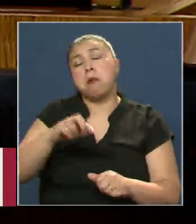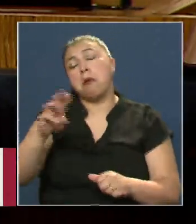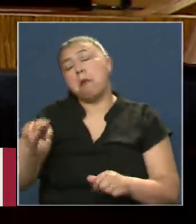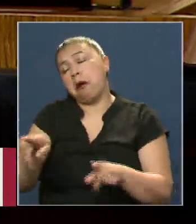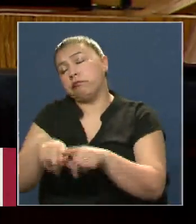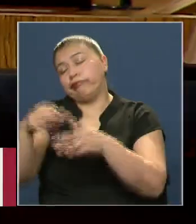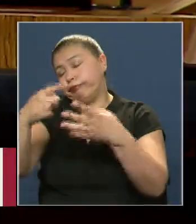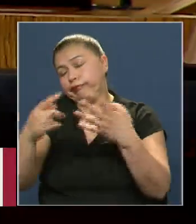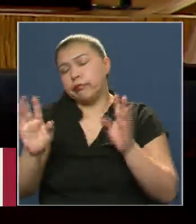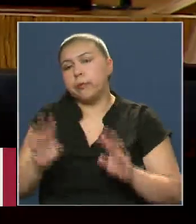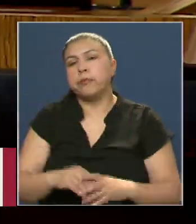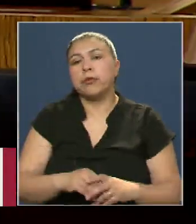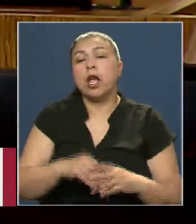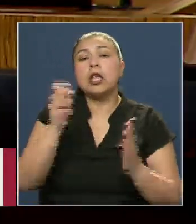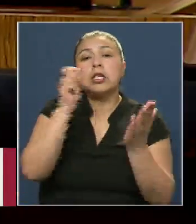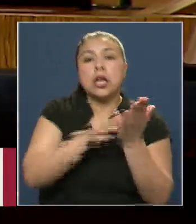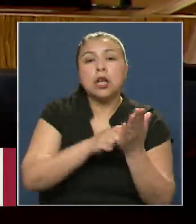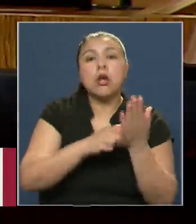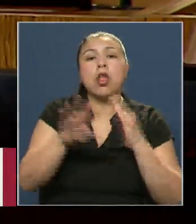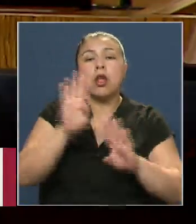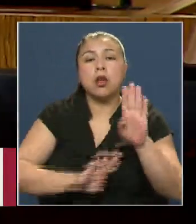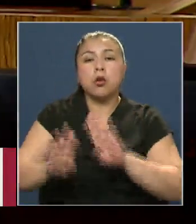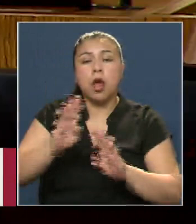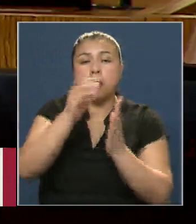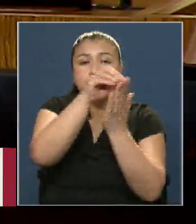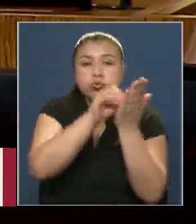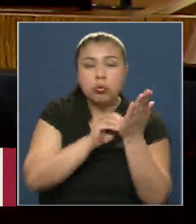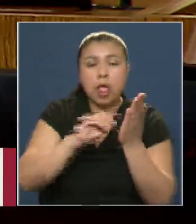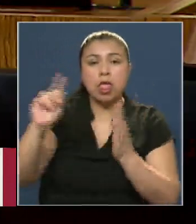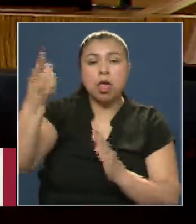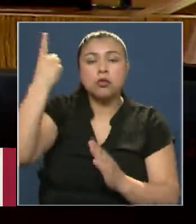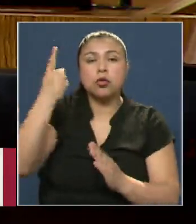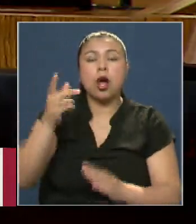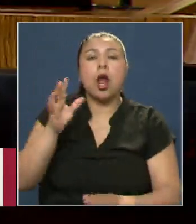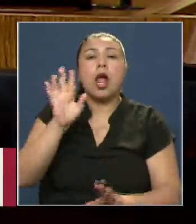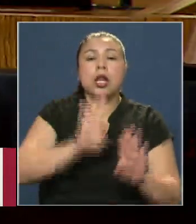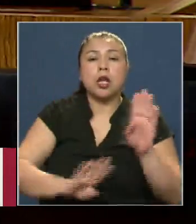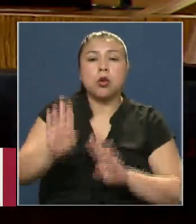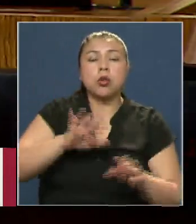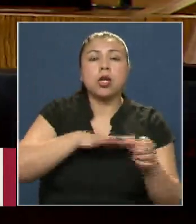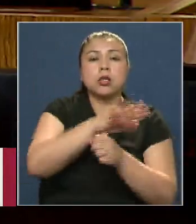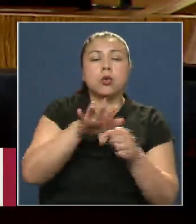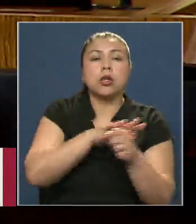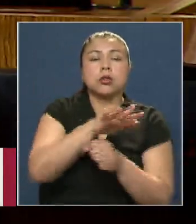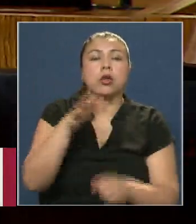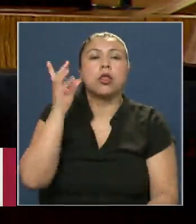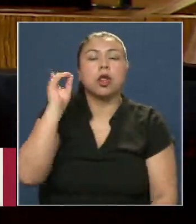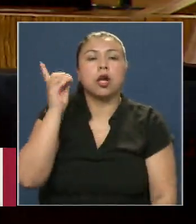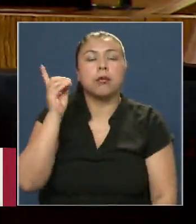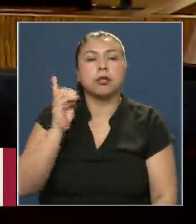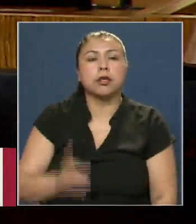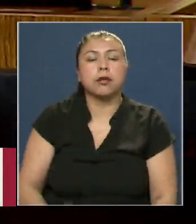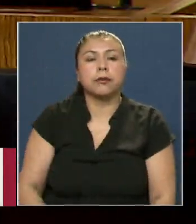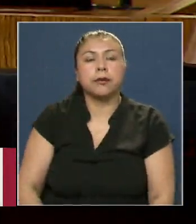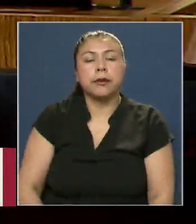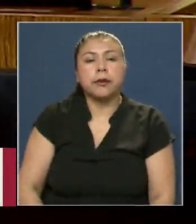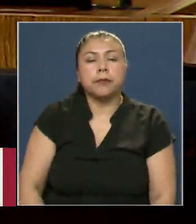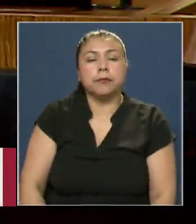nacional sobre los cuidadores y cuidadoras de personas en situación de